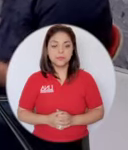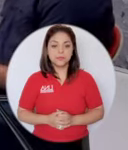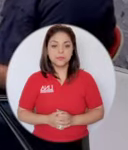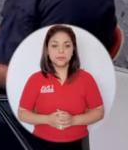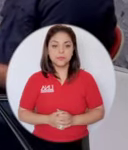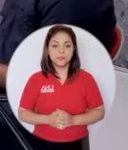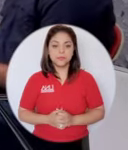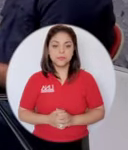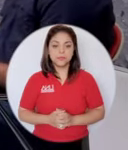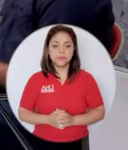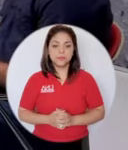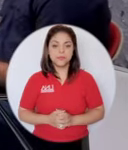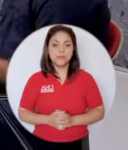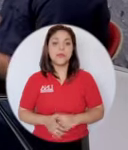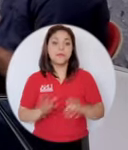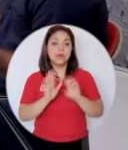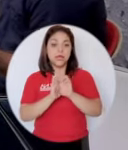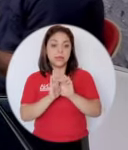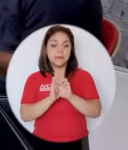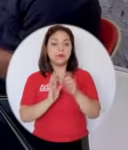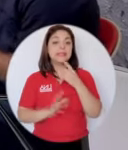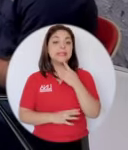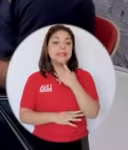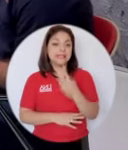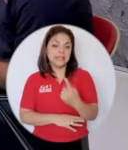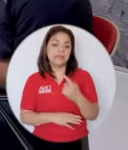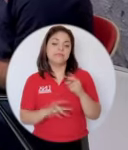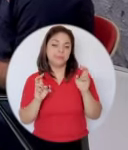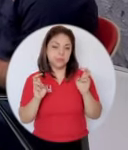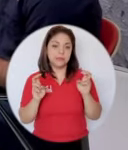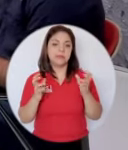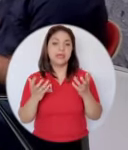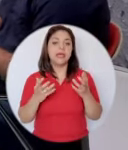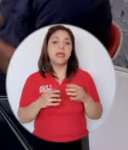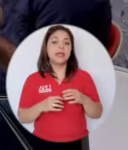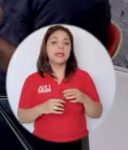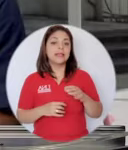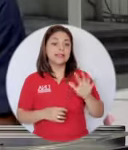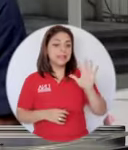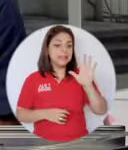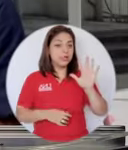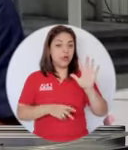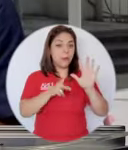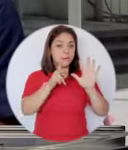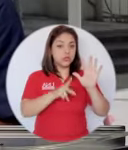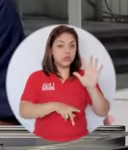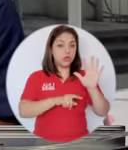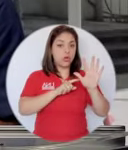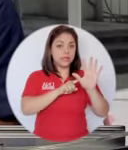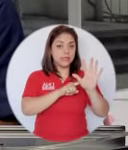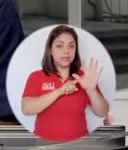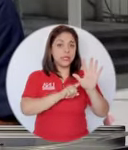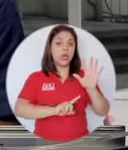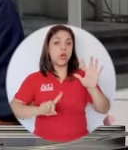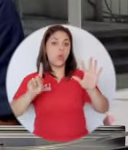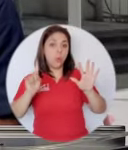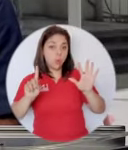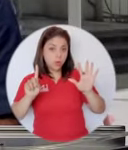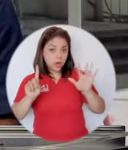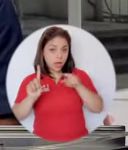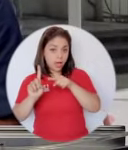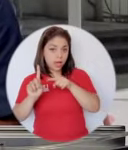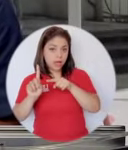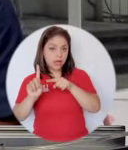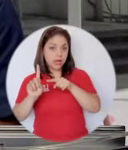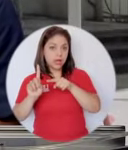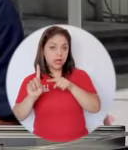clínicamente 1 de cada 5 personas, más o menos. Digamos que por ahí... 1 de cada 5 manifiesta síntomas, aunque